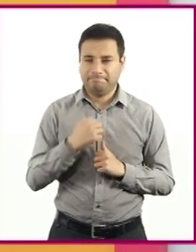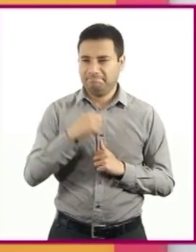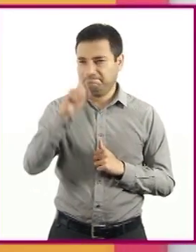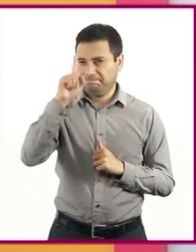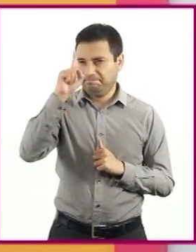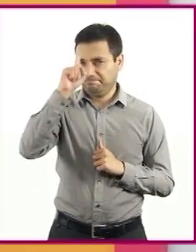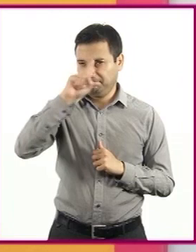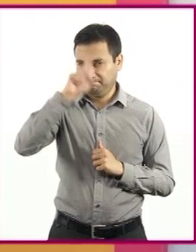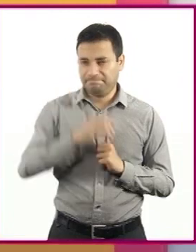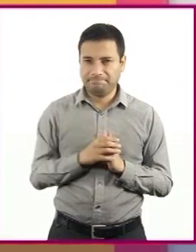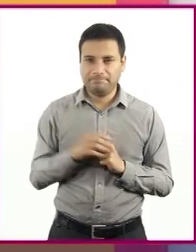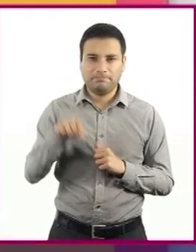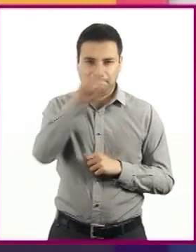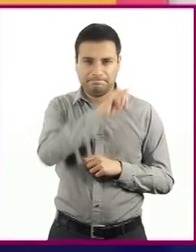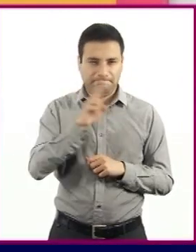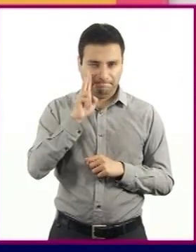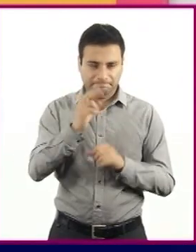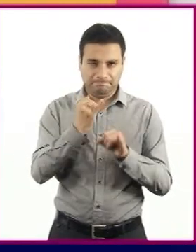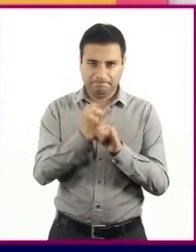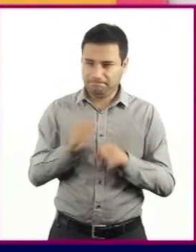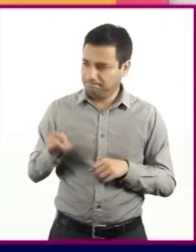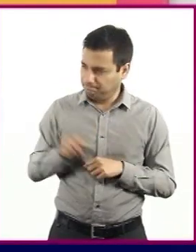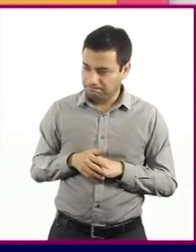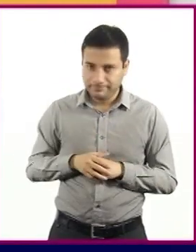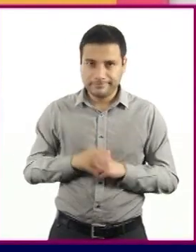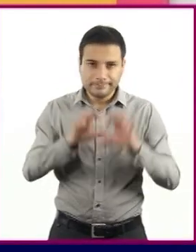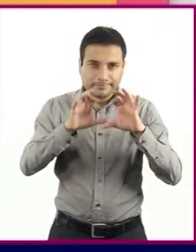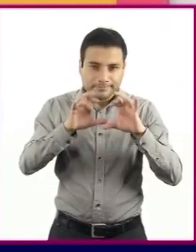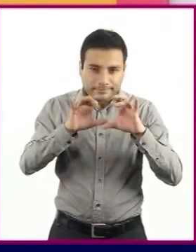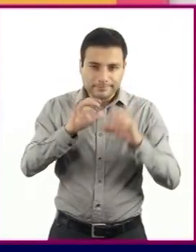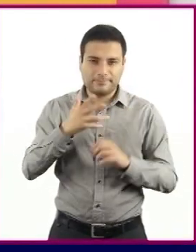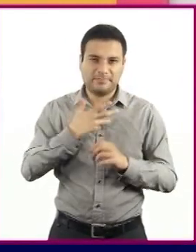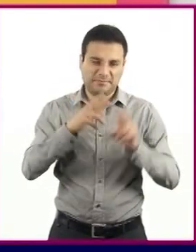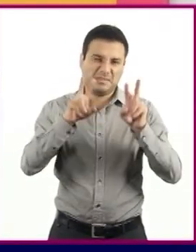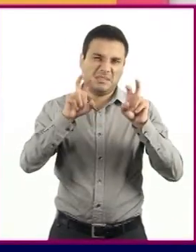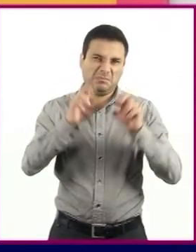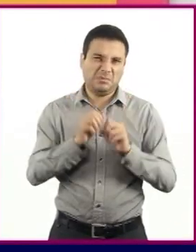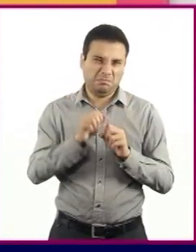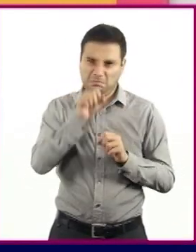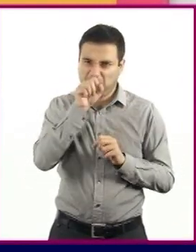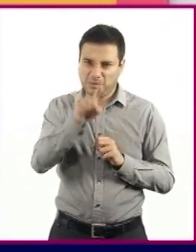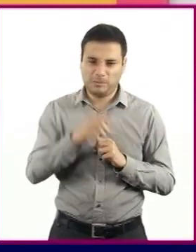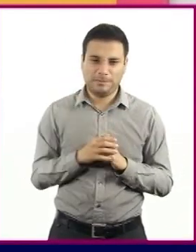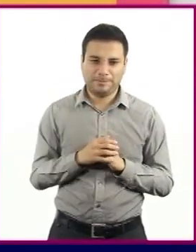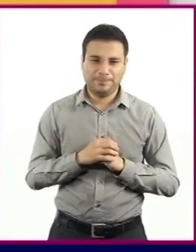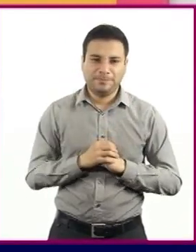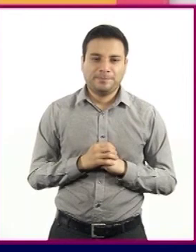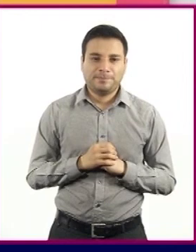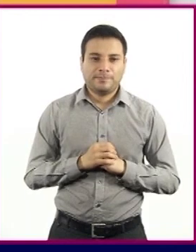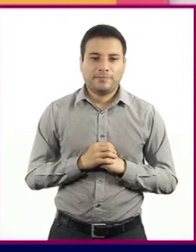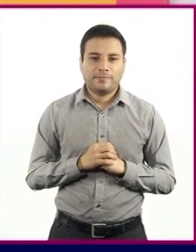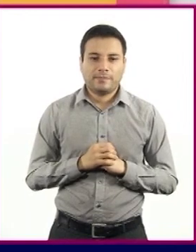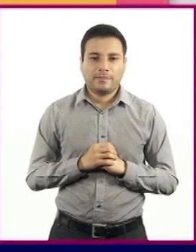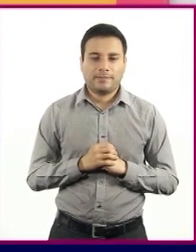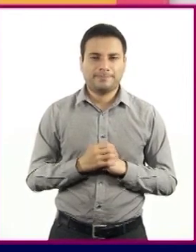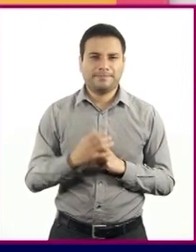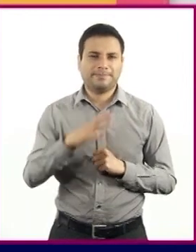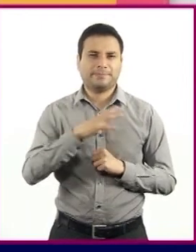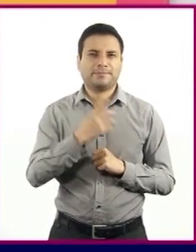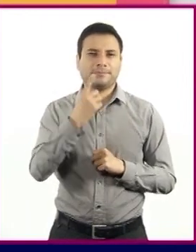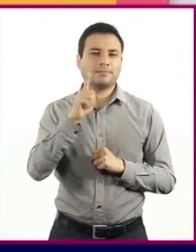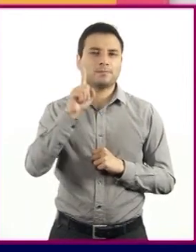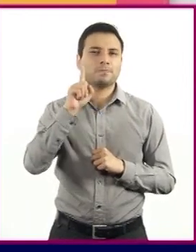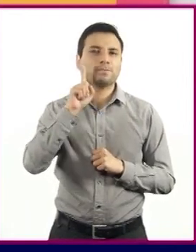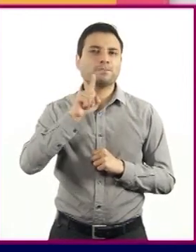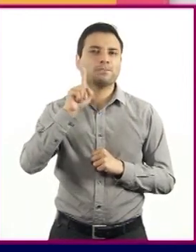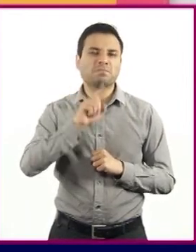recomendamos que visiten la siguiente liga, donde encontrarán información de la doctora Catherine Blodgett, quien trabajó al lado de Langmuir